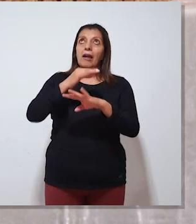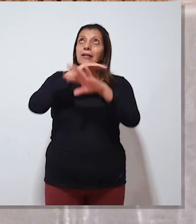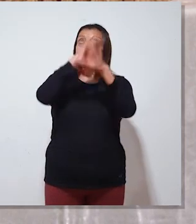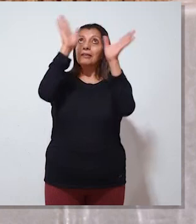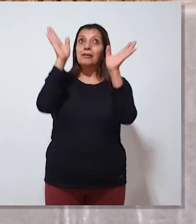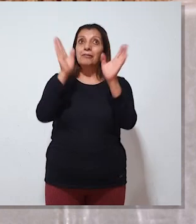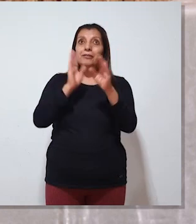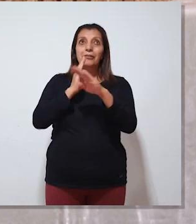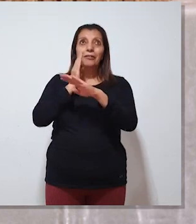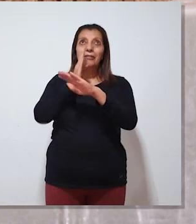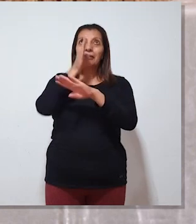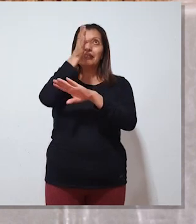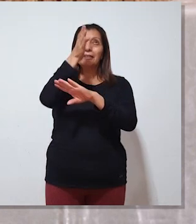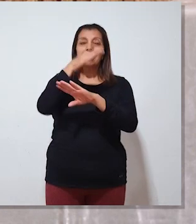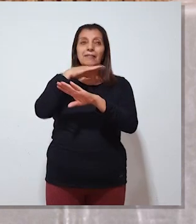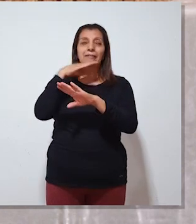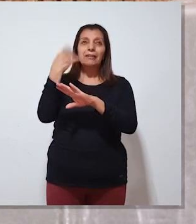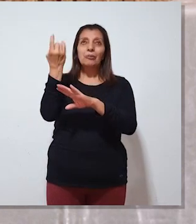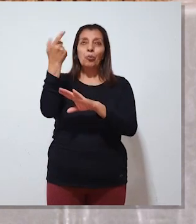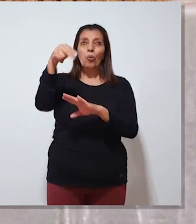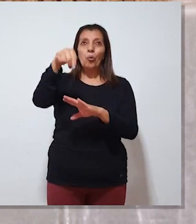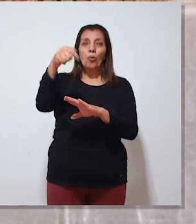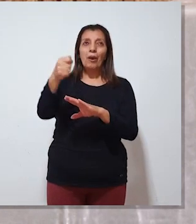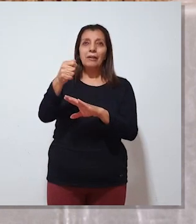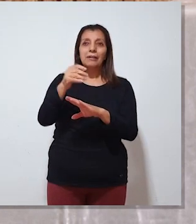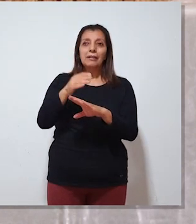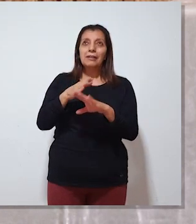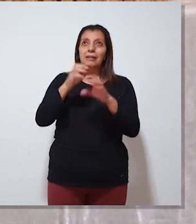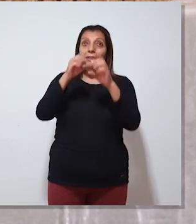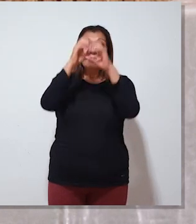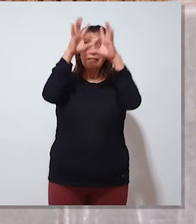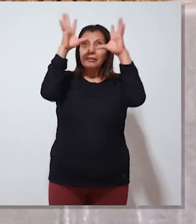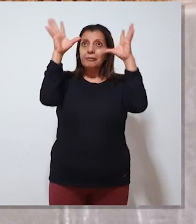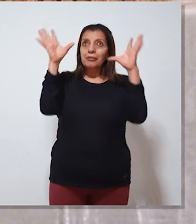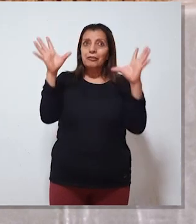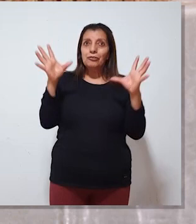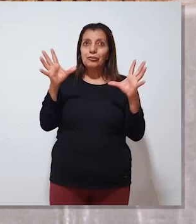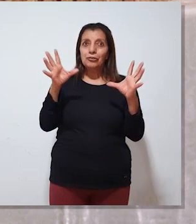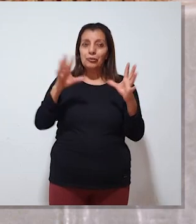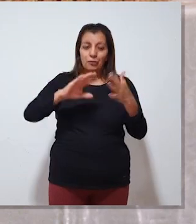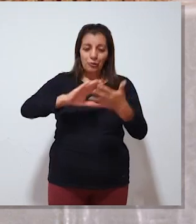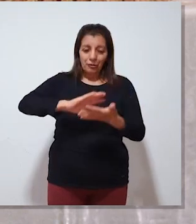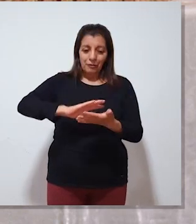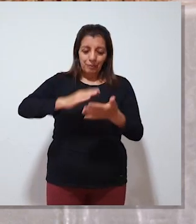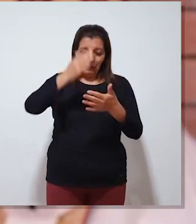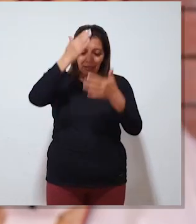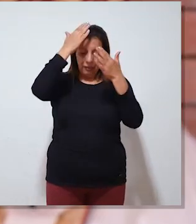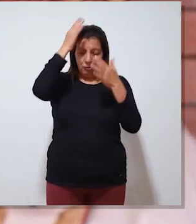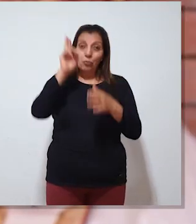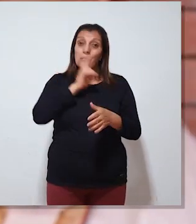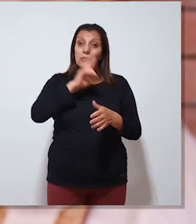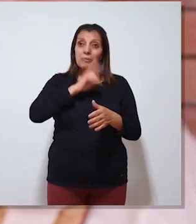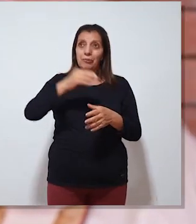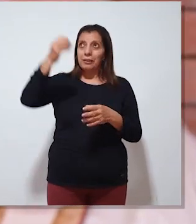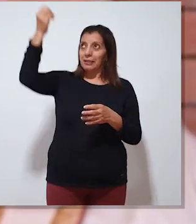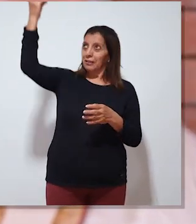arca de la alianza. Y apareció en el cielo un gran signo, una mujer revestida de sol,